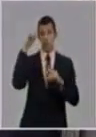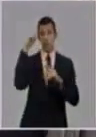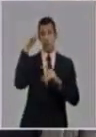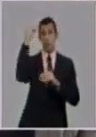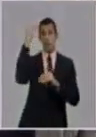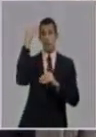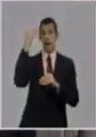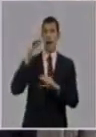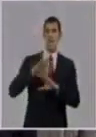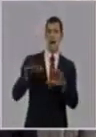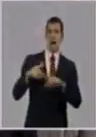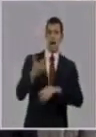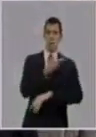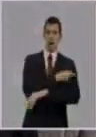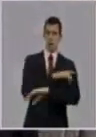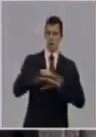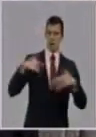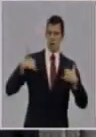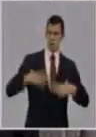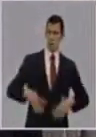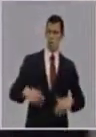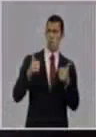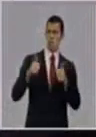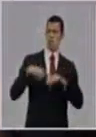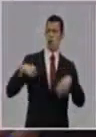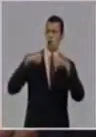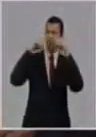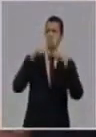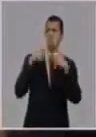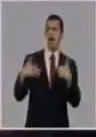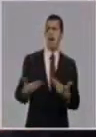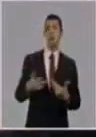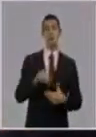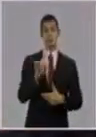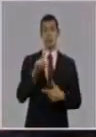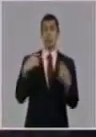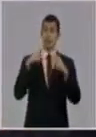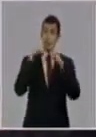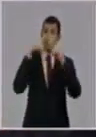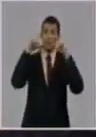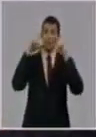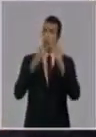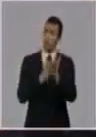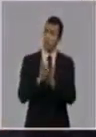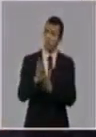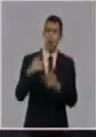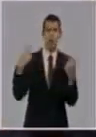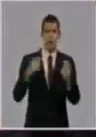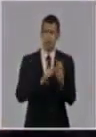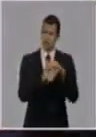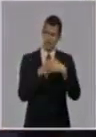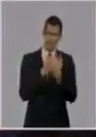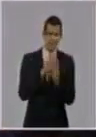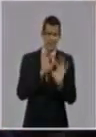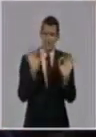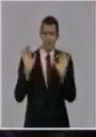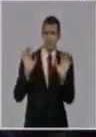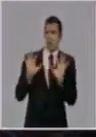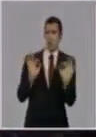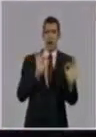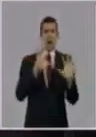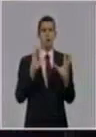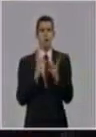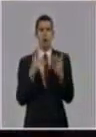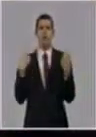pandemia con vistas a su control. Es una tarea sin precedentes, como se decía, y bueno, la estrategia